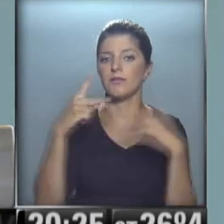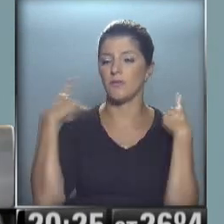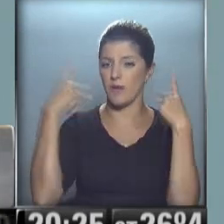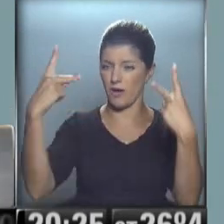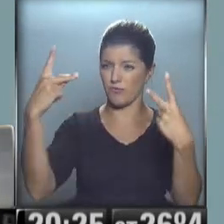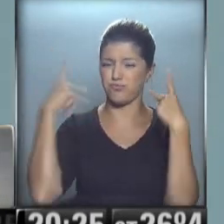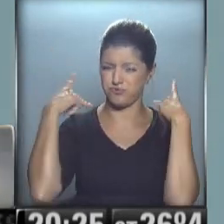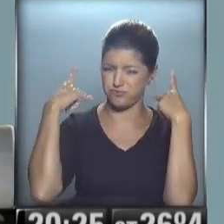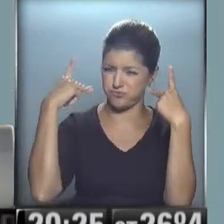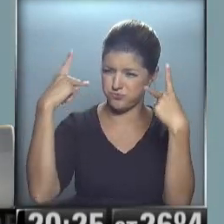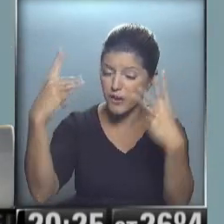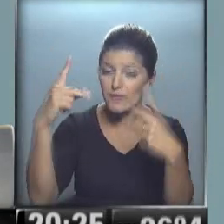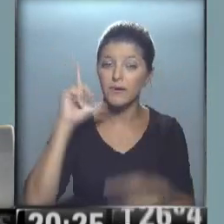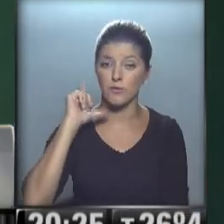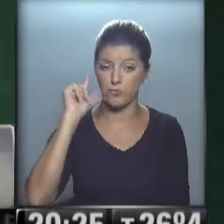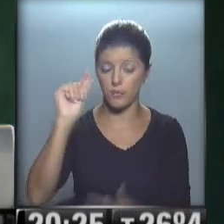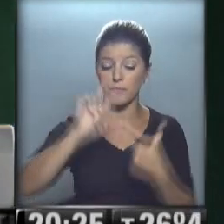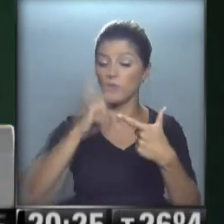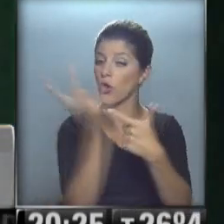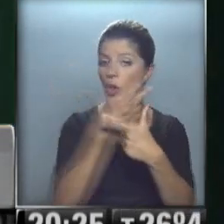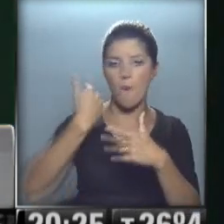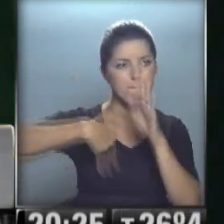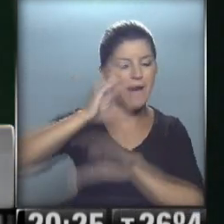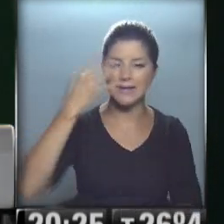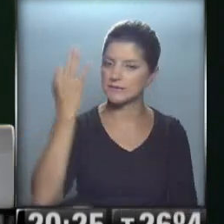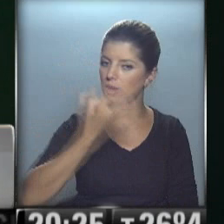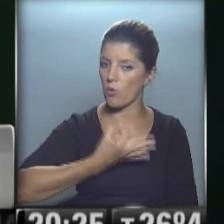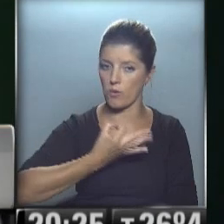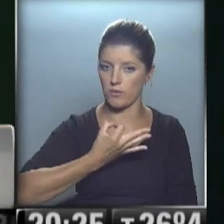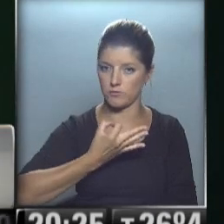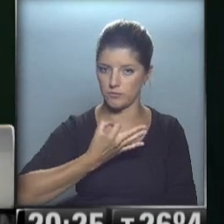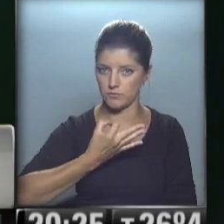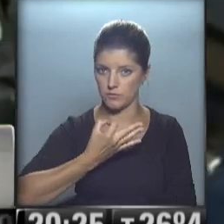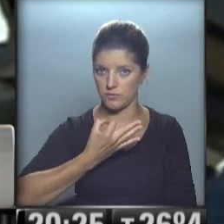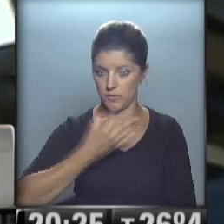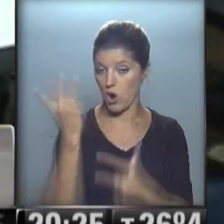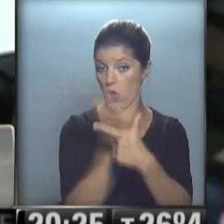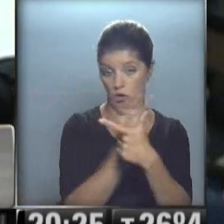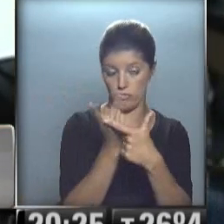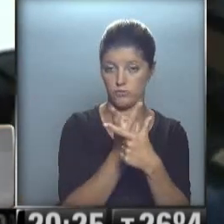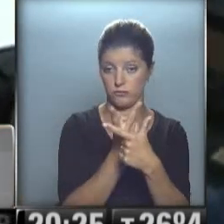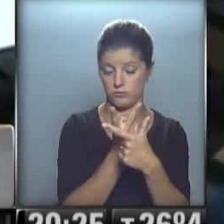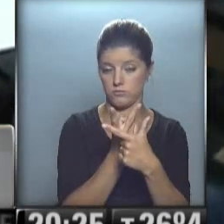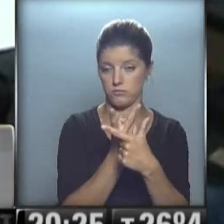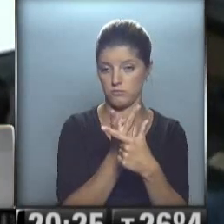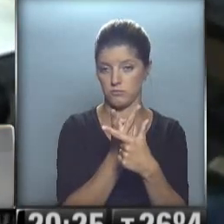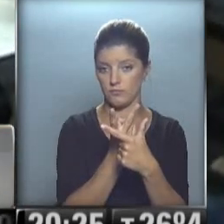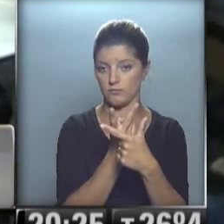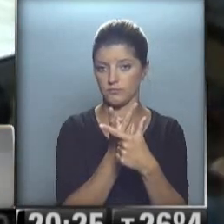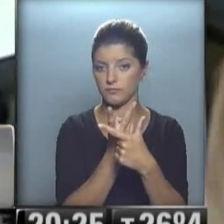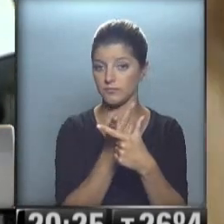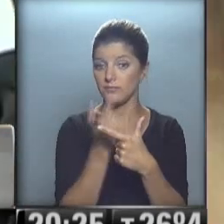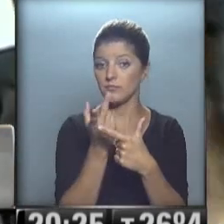largo recorrido, estamos hablando de los aviones más fiables de la historia de la aviación civil, tanto el Airbus 340 como el Boeing 777.